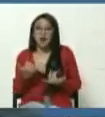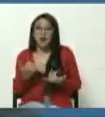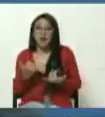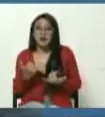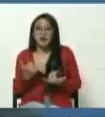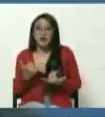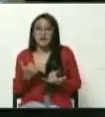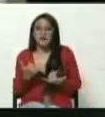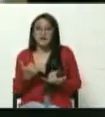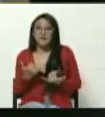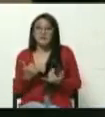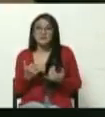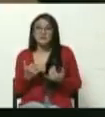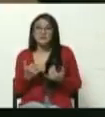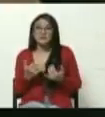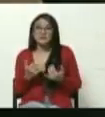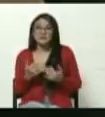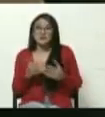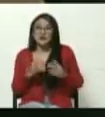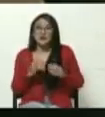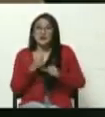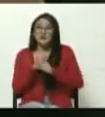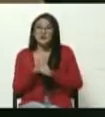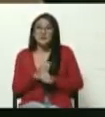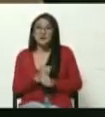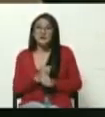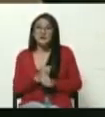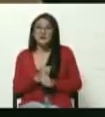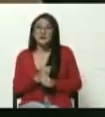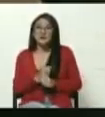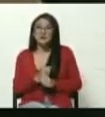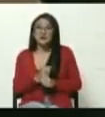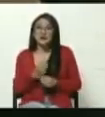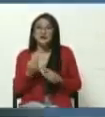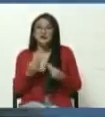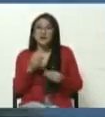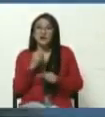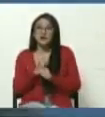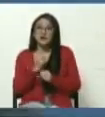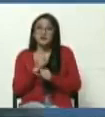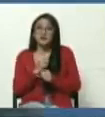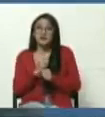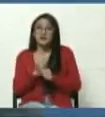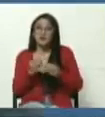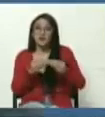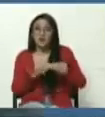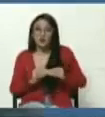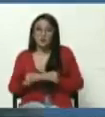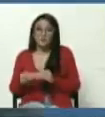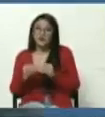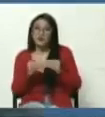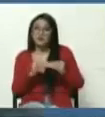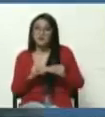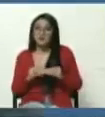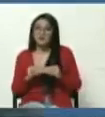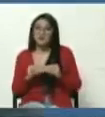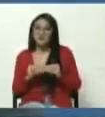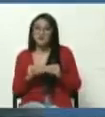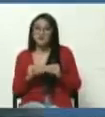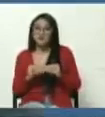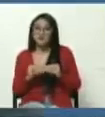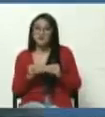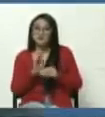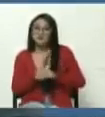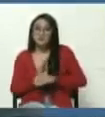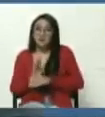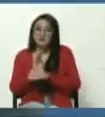dragando y haciendo trabajos de recuperación y